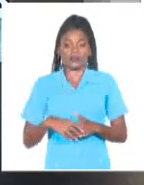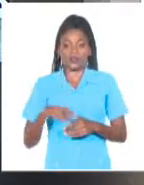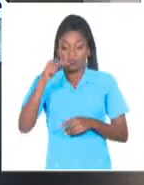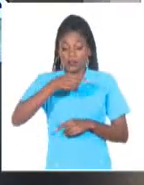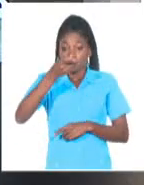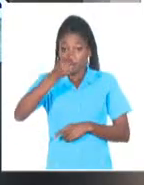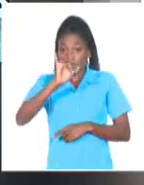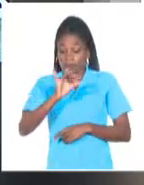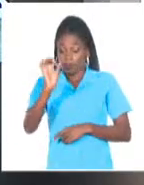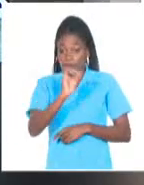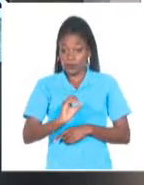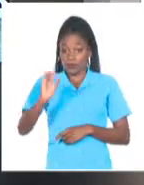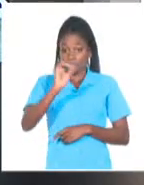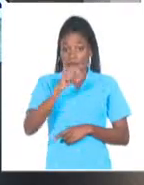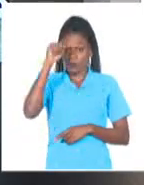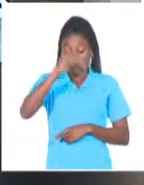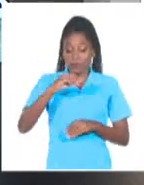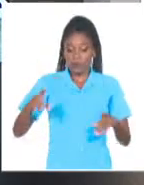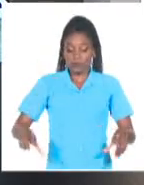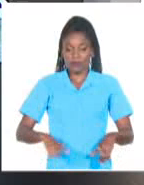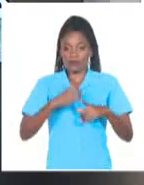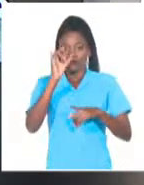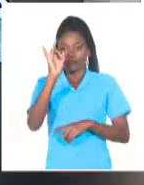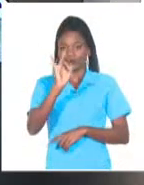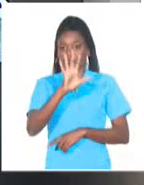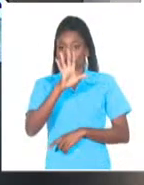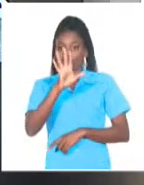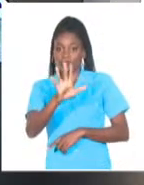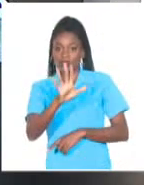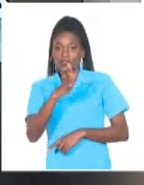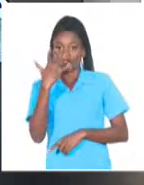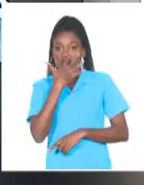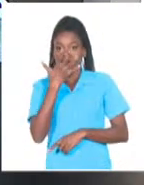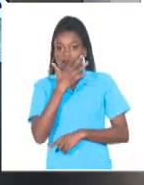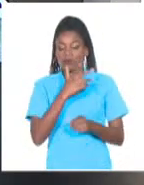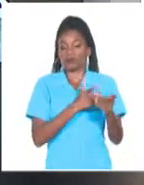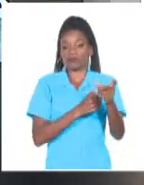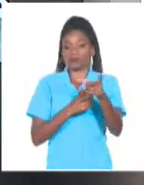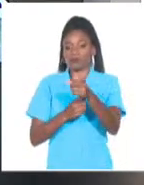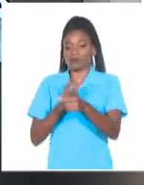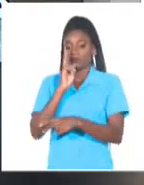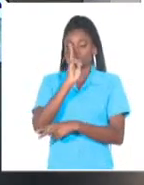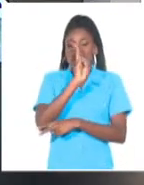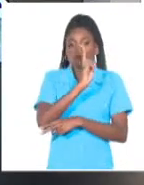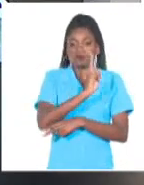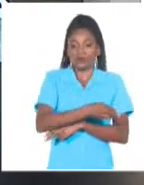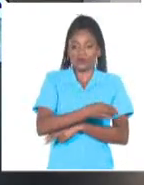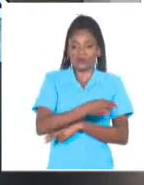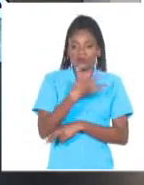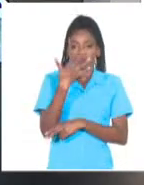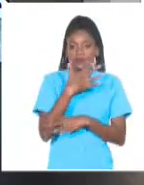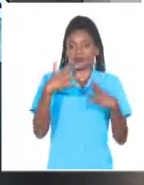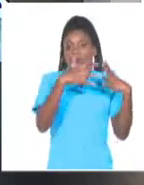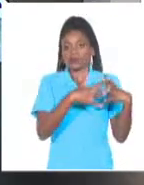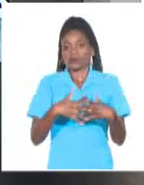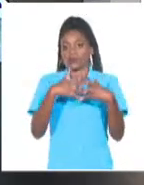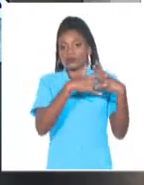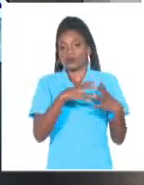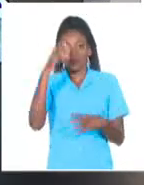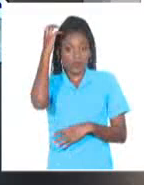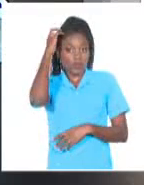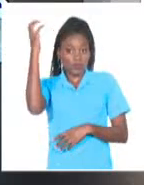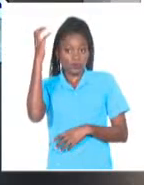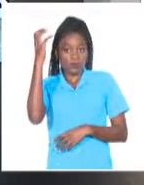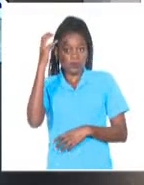octubre en ocasión de aniversario 75 de su vil asesinato por órdenes directas desde Estados Unidos al gobierno